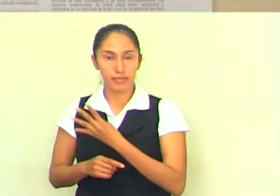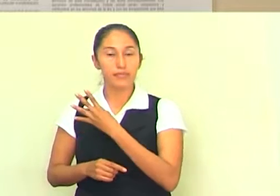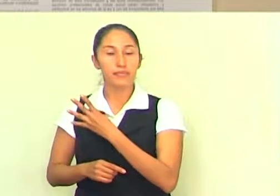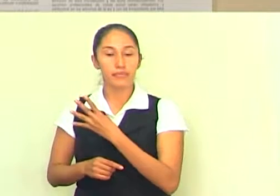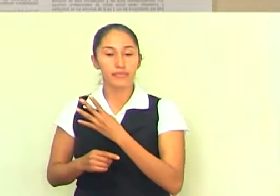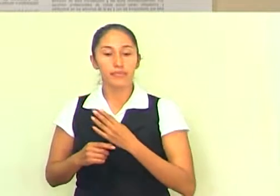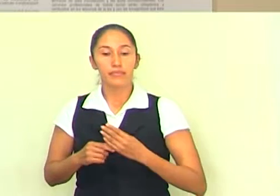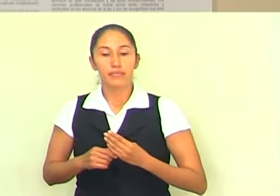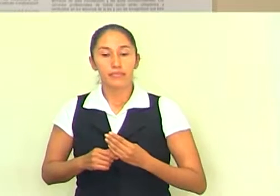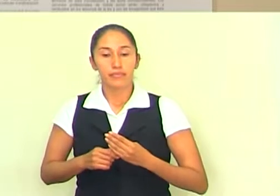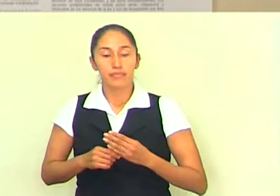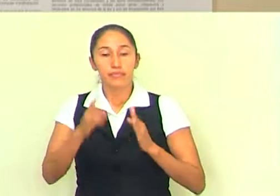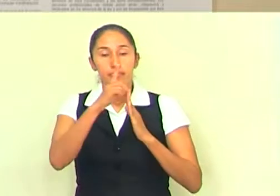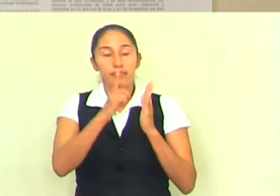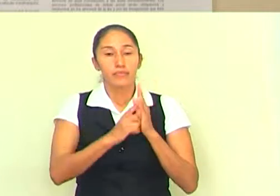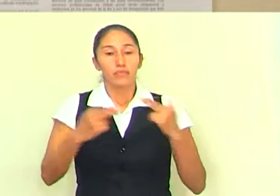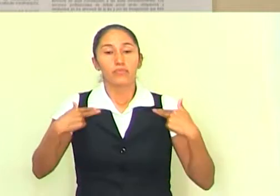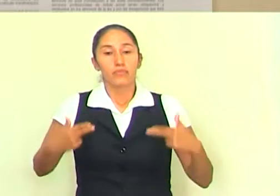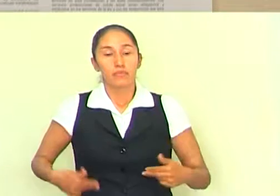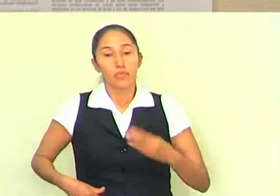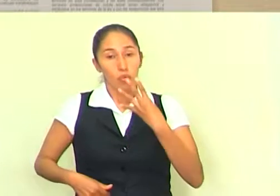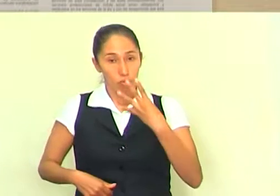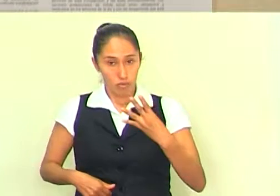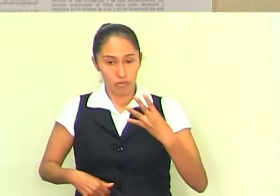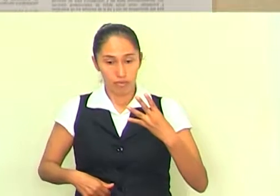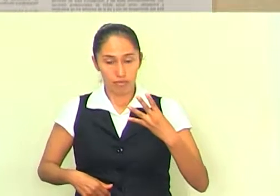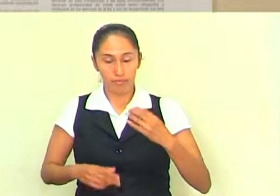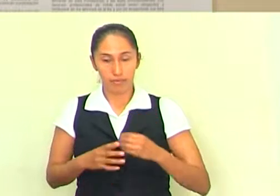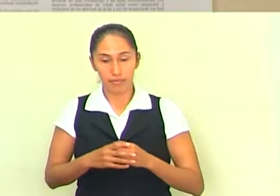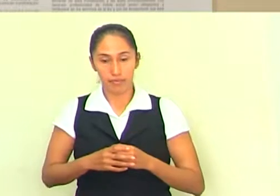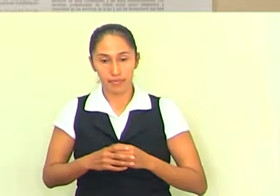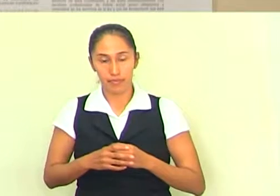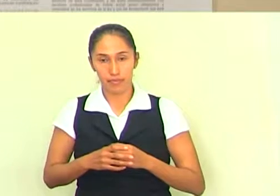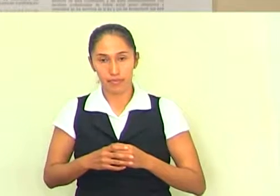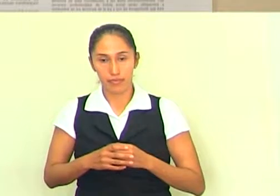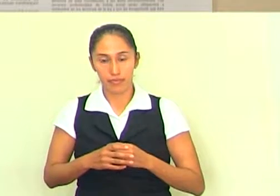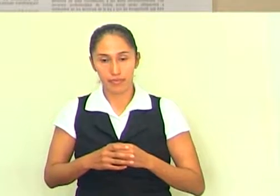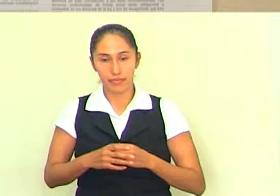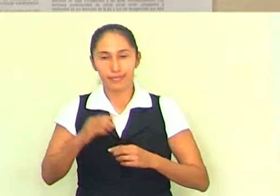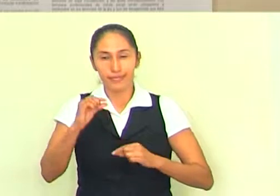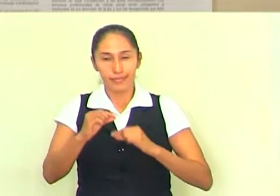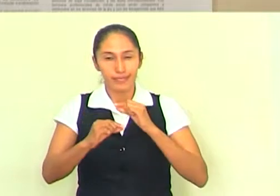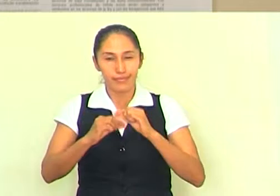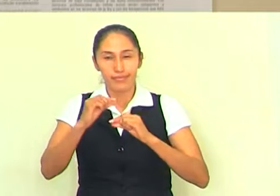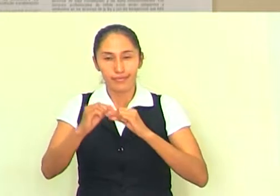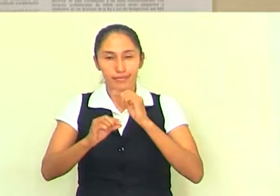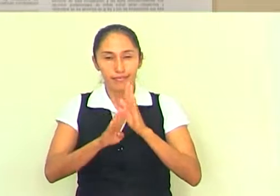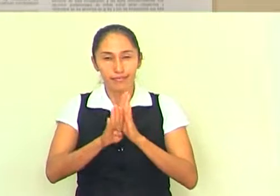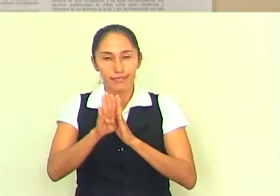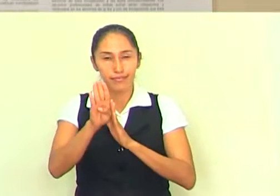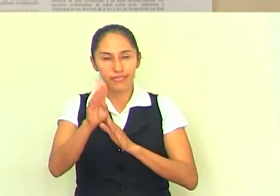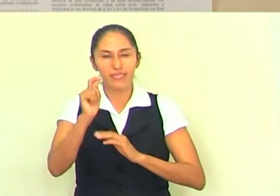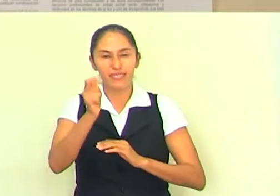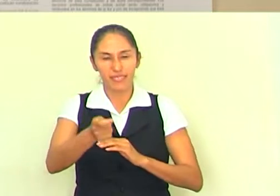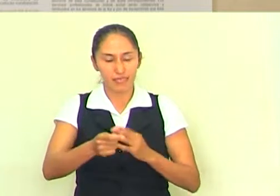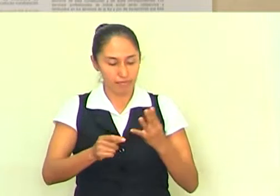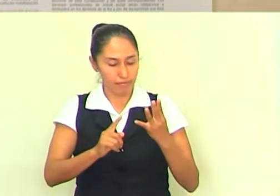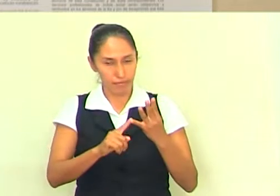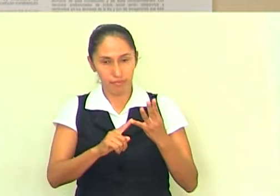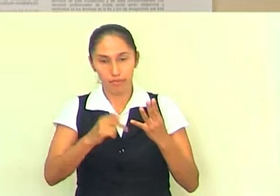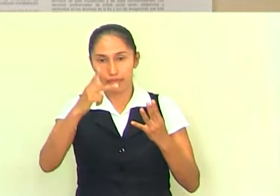humanos que debes de tener en cuenta es la progresividad. ¿Y qué se entiende